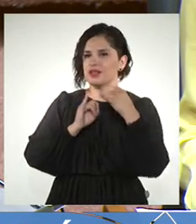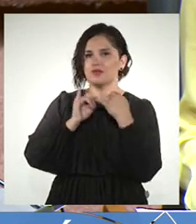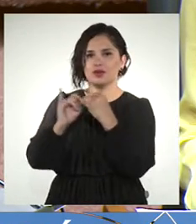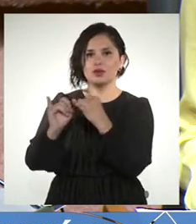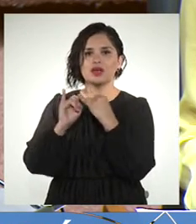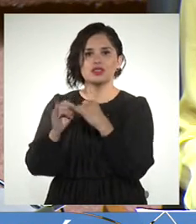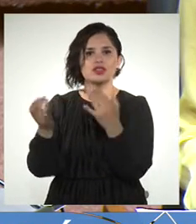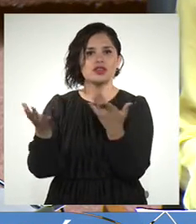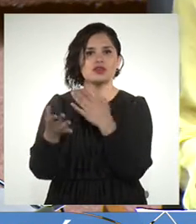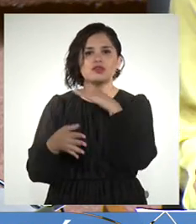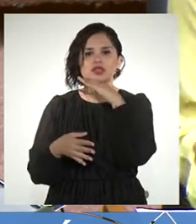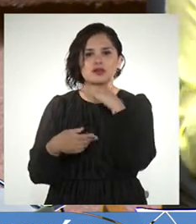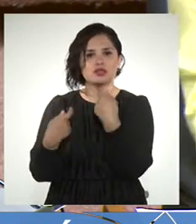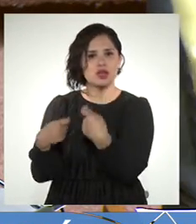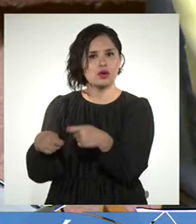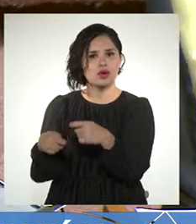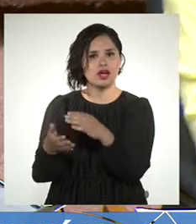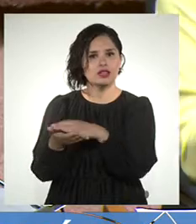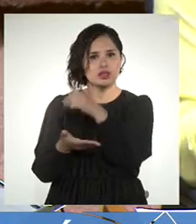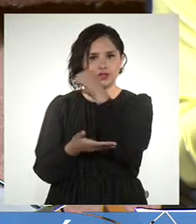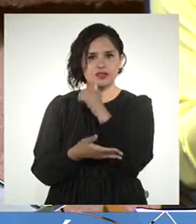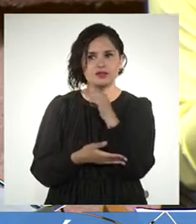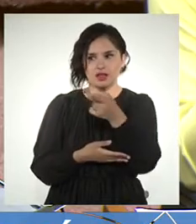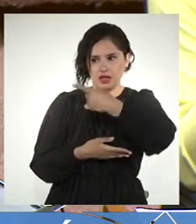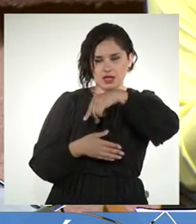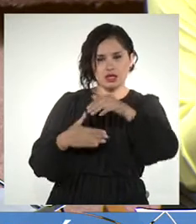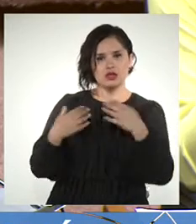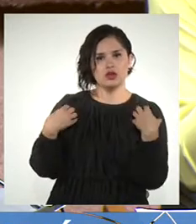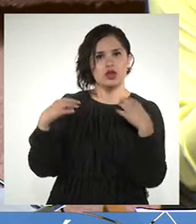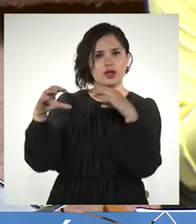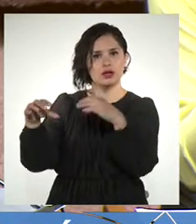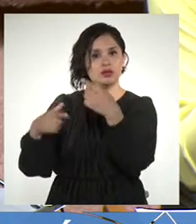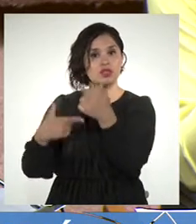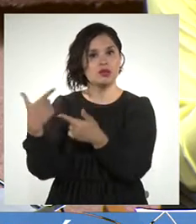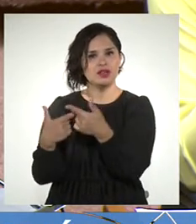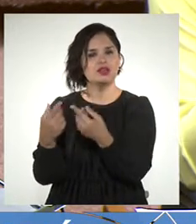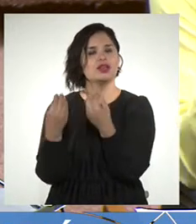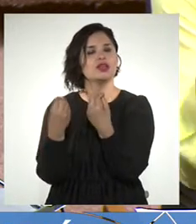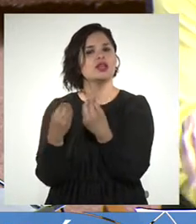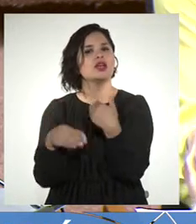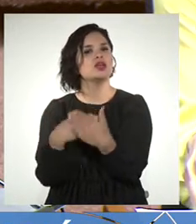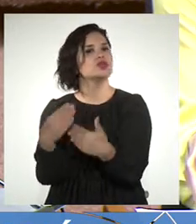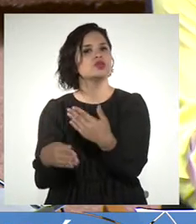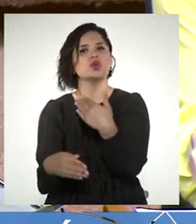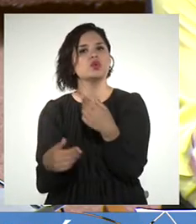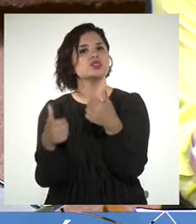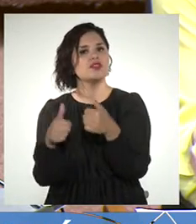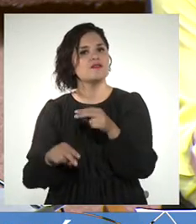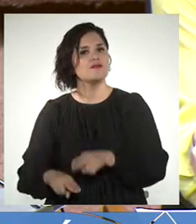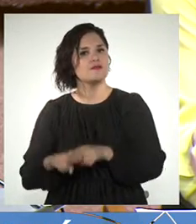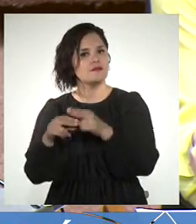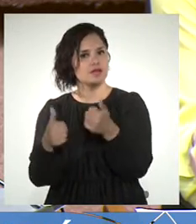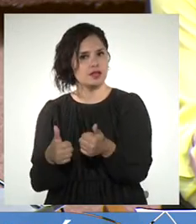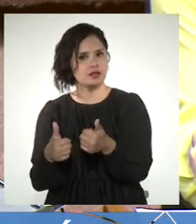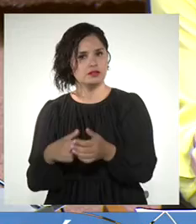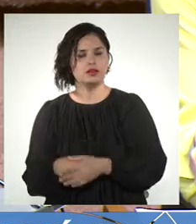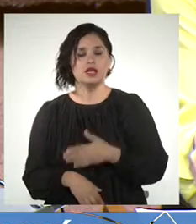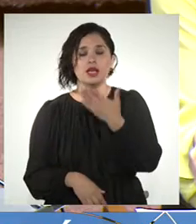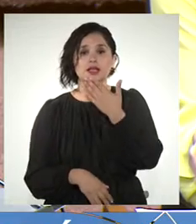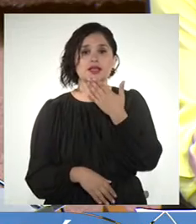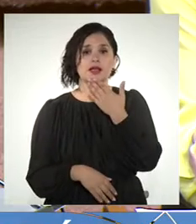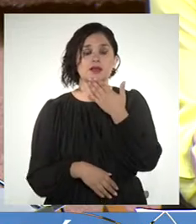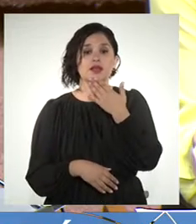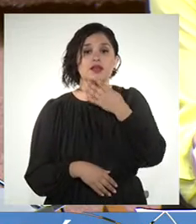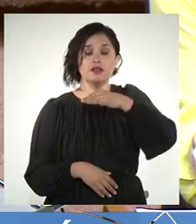gastos reservados y serán los responsables políticos de su buen uso. Asimismo, se establece una declaración de intereses